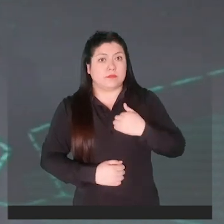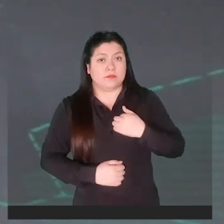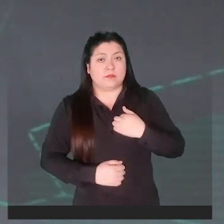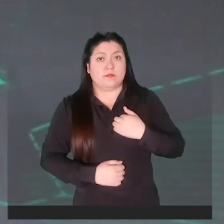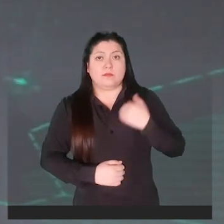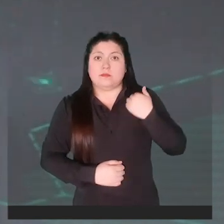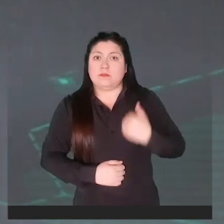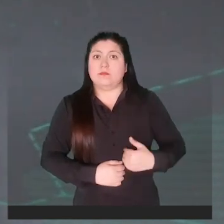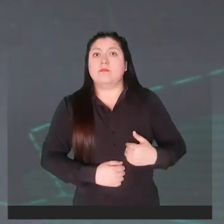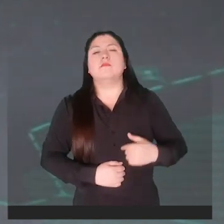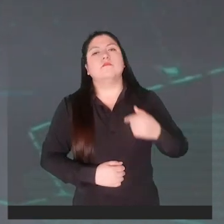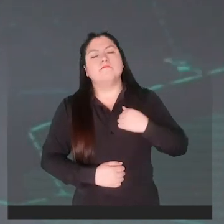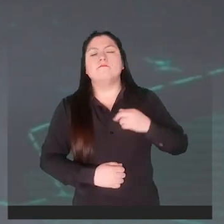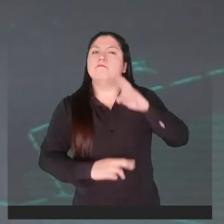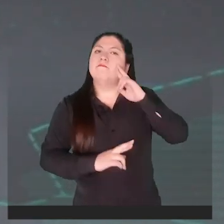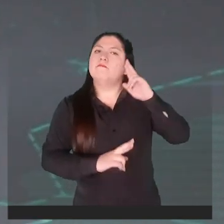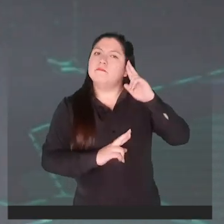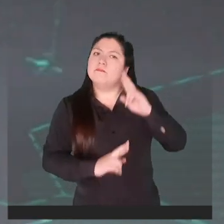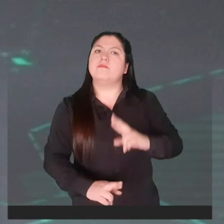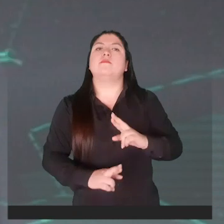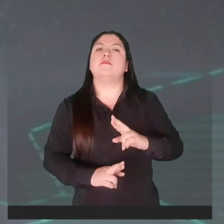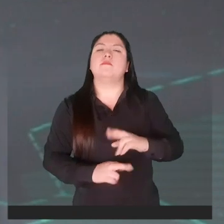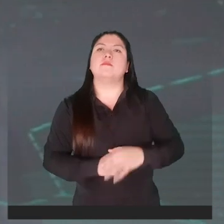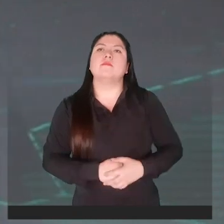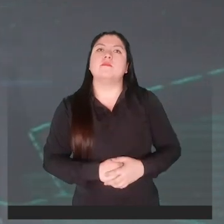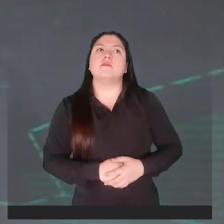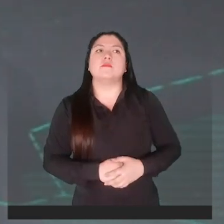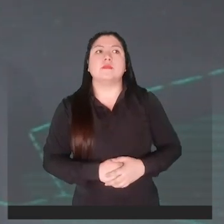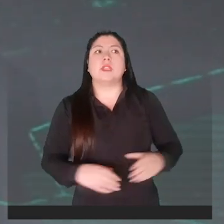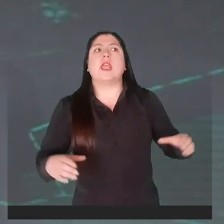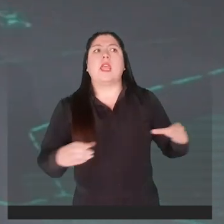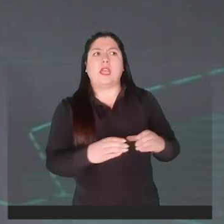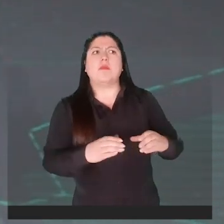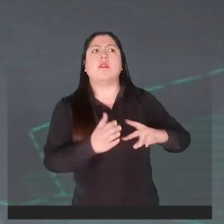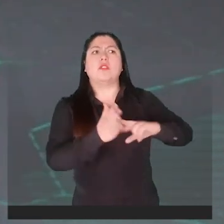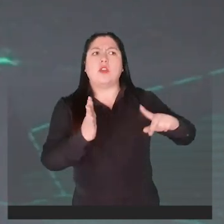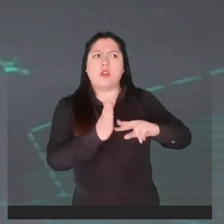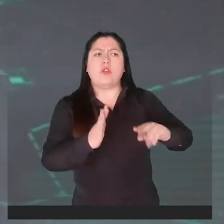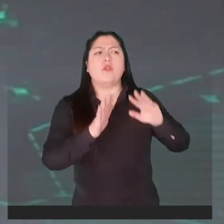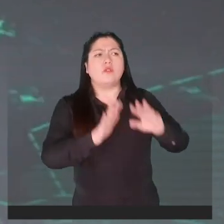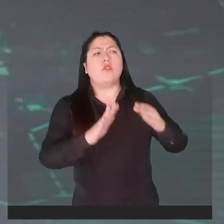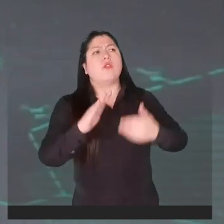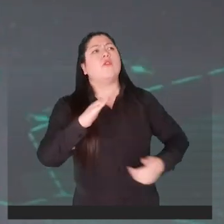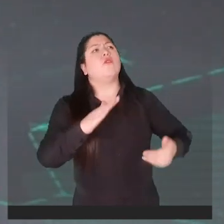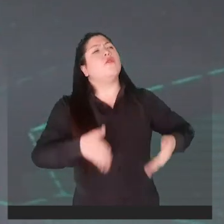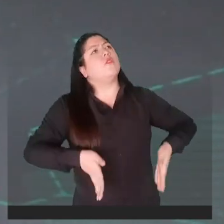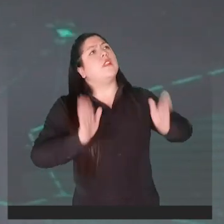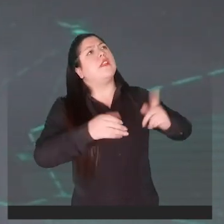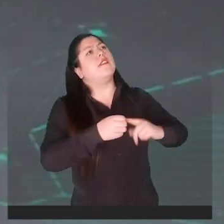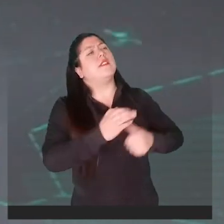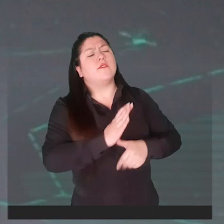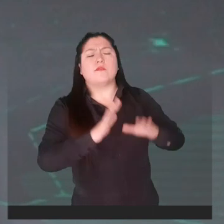Y yo quiero cerrar haciéndole también un reconocimiento al equipo de tecnología de la Registraduría Nacional del Estado